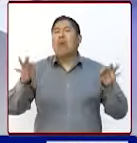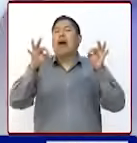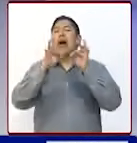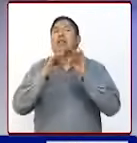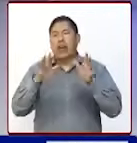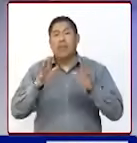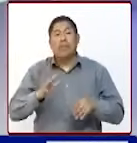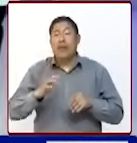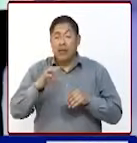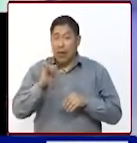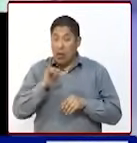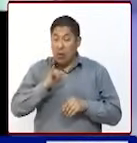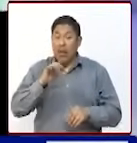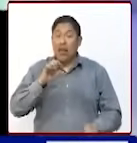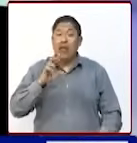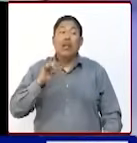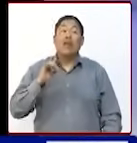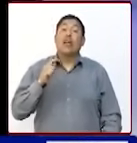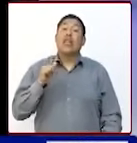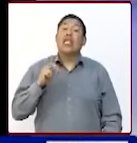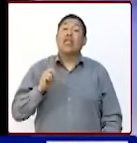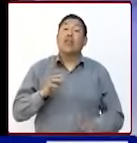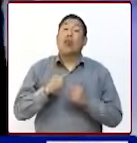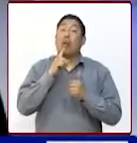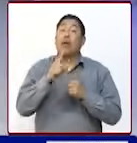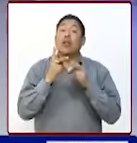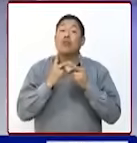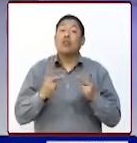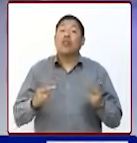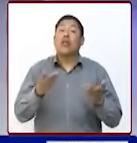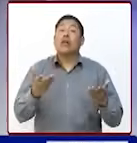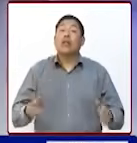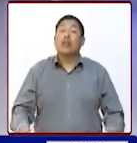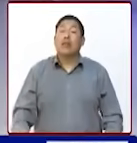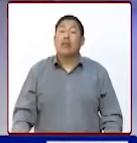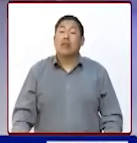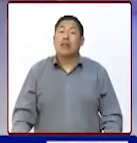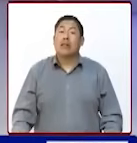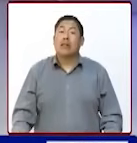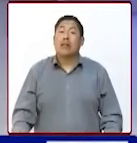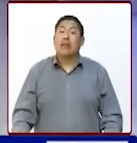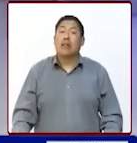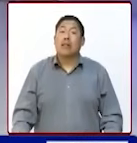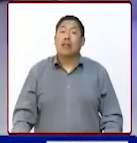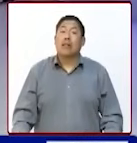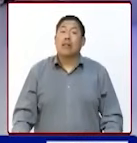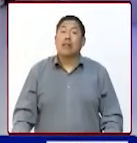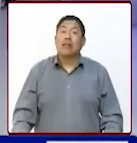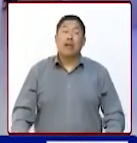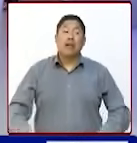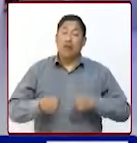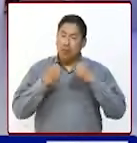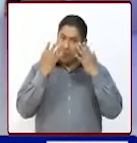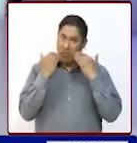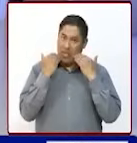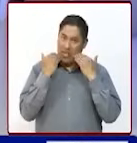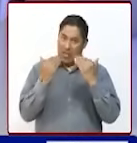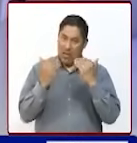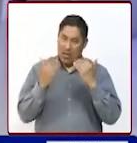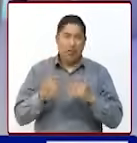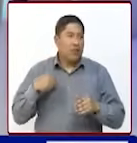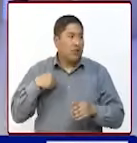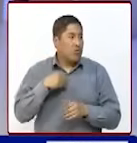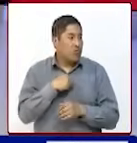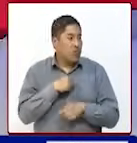Cristian Tejerina también tiene mucho que decirnos cómo está Potosí a esta hora, Cristian. Gracias, compañeros. Muy buenas noches.